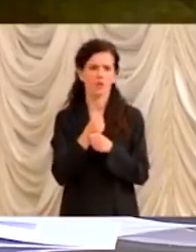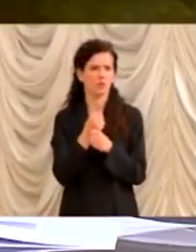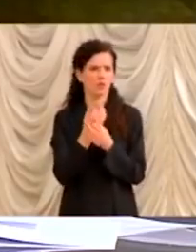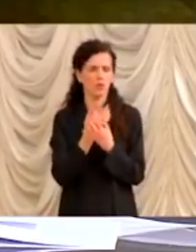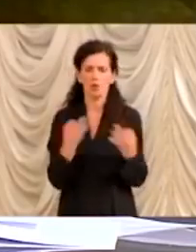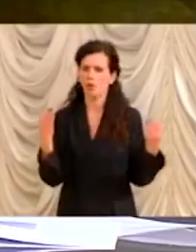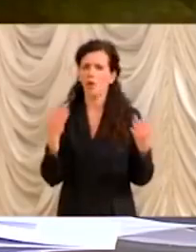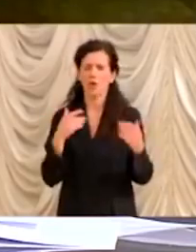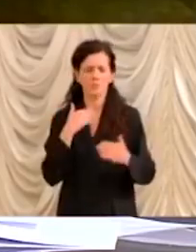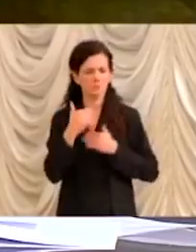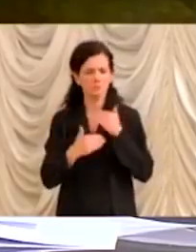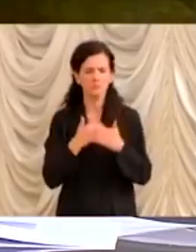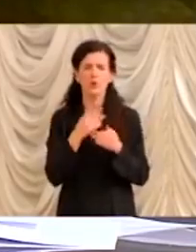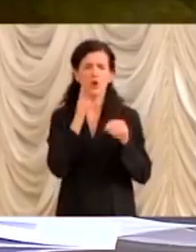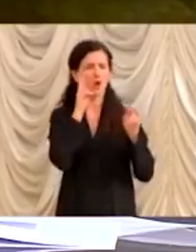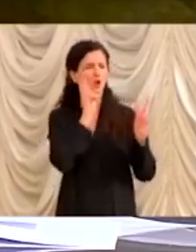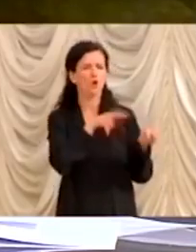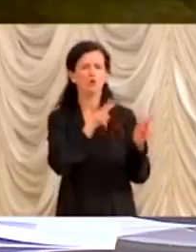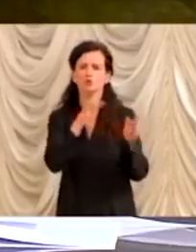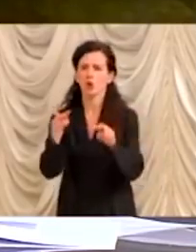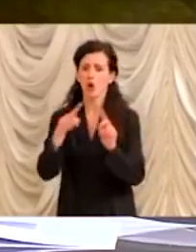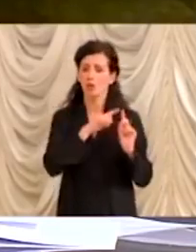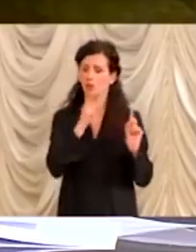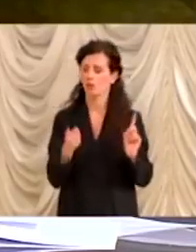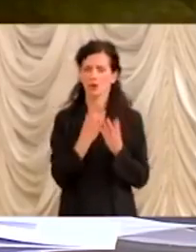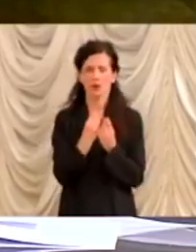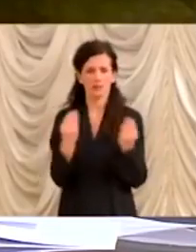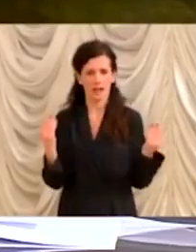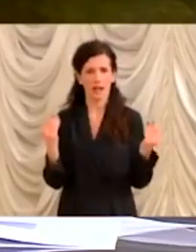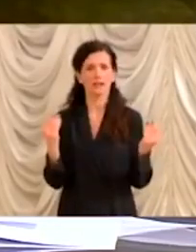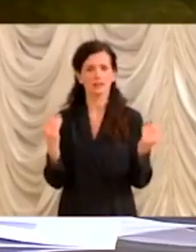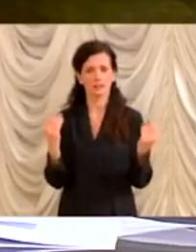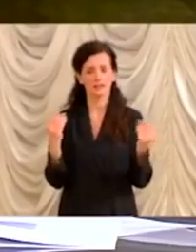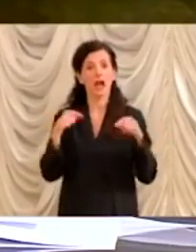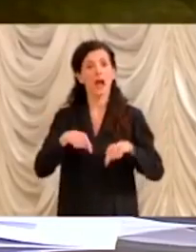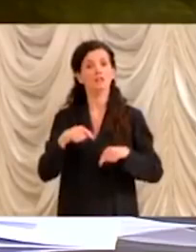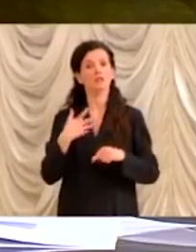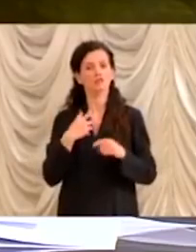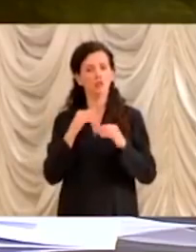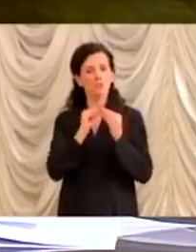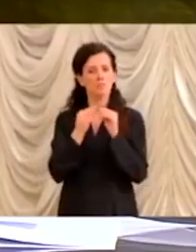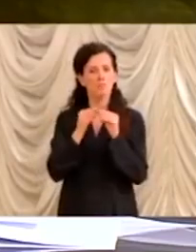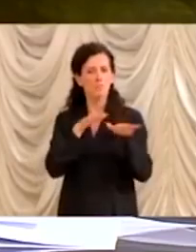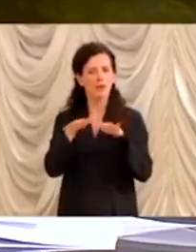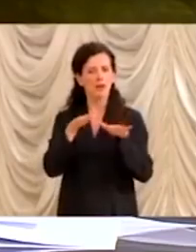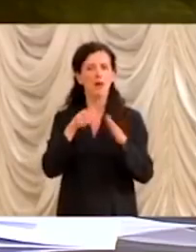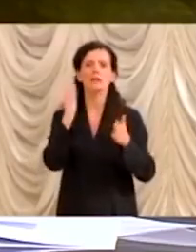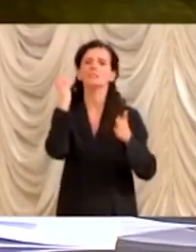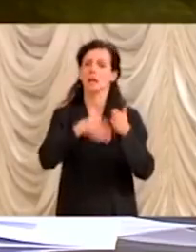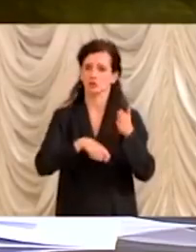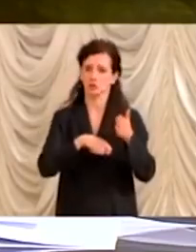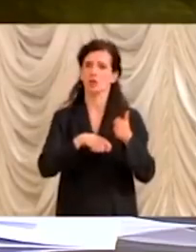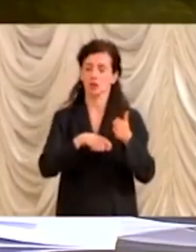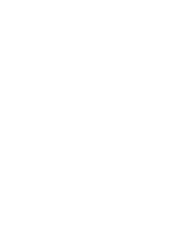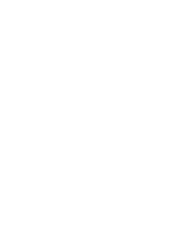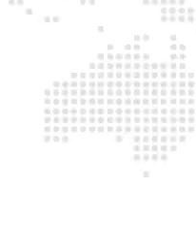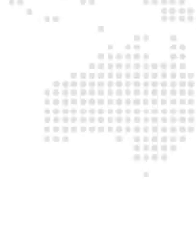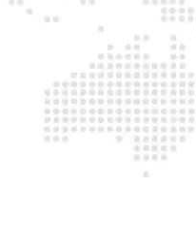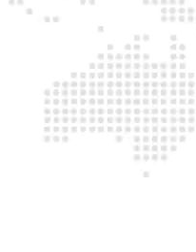los líderes políticos de las fuerzas de oposición para discutir las medidas económicas y hacer frente a la emergencia de el coronavirus